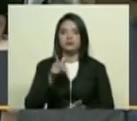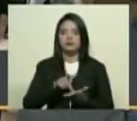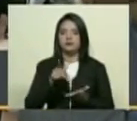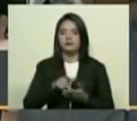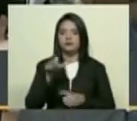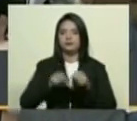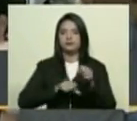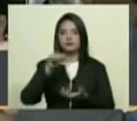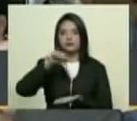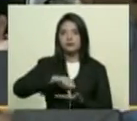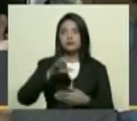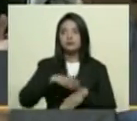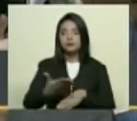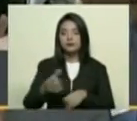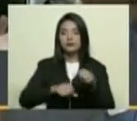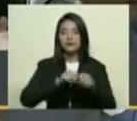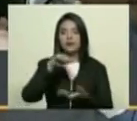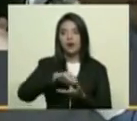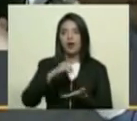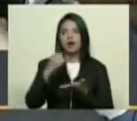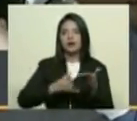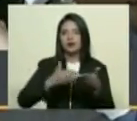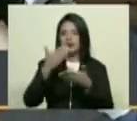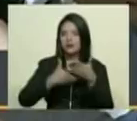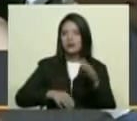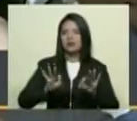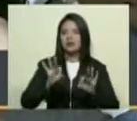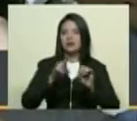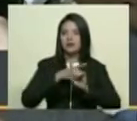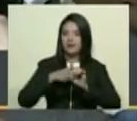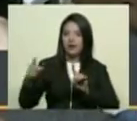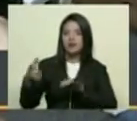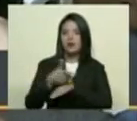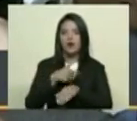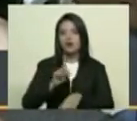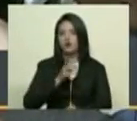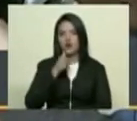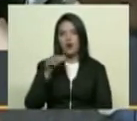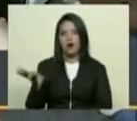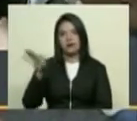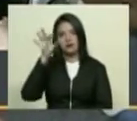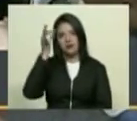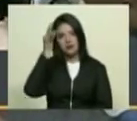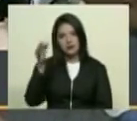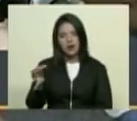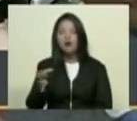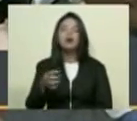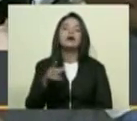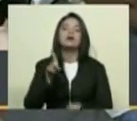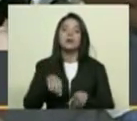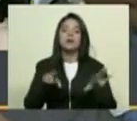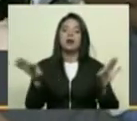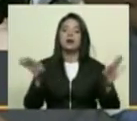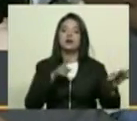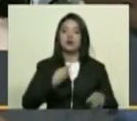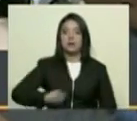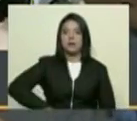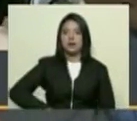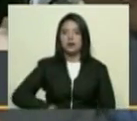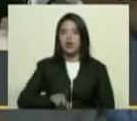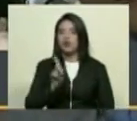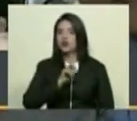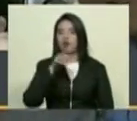capital porque el distrito capital tiene un régimen especial de gobierno y no le no elige consejo legislativo y para la elección de presidente no